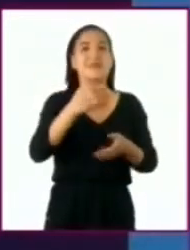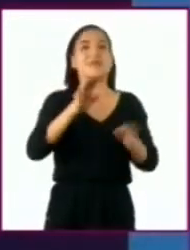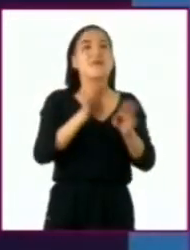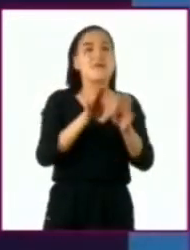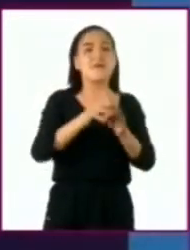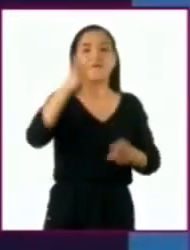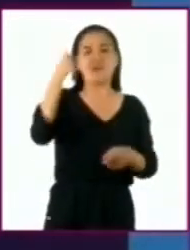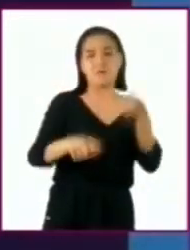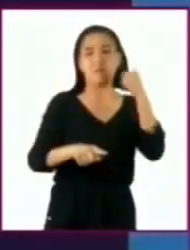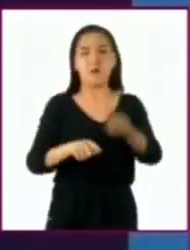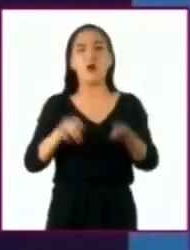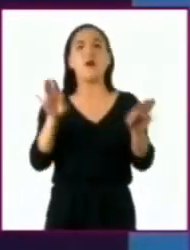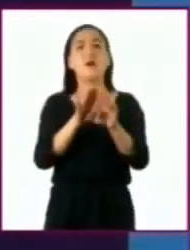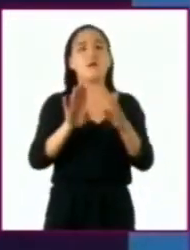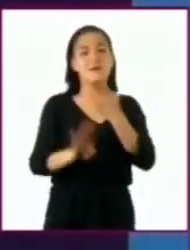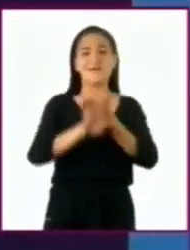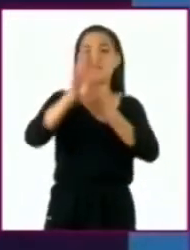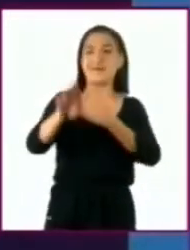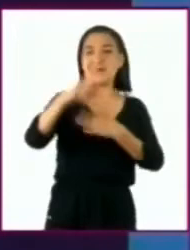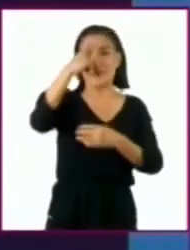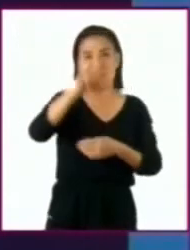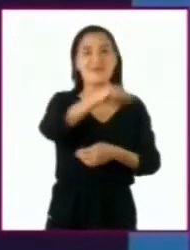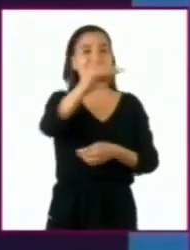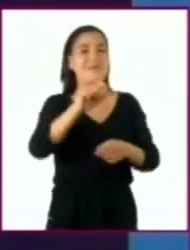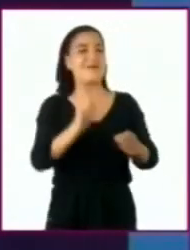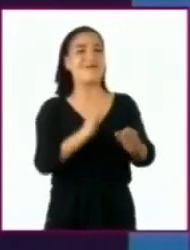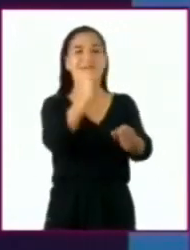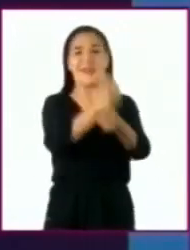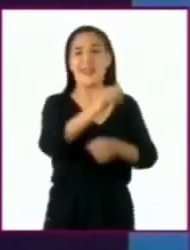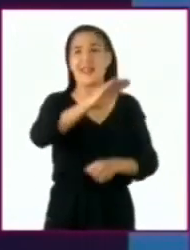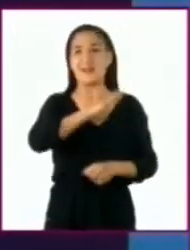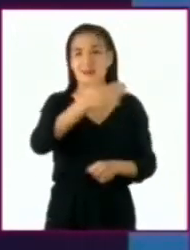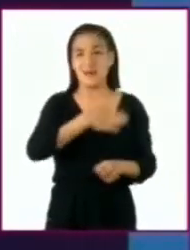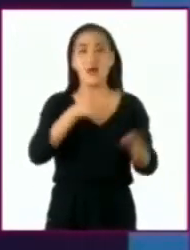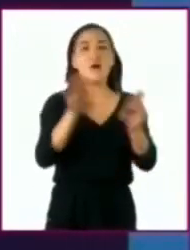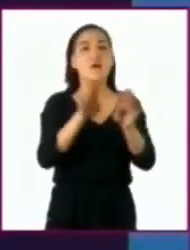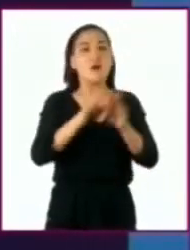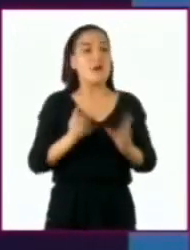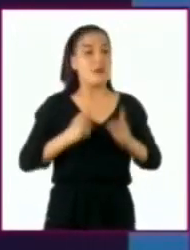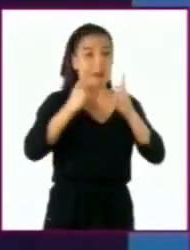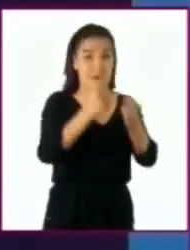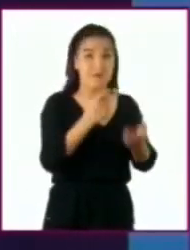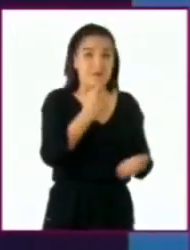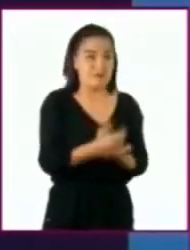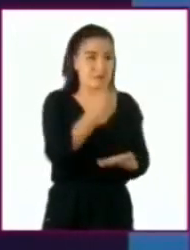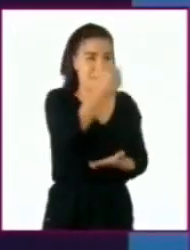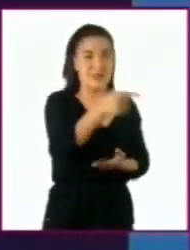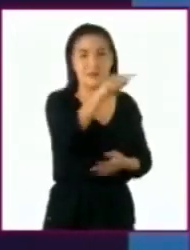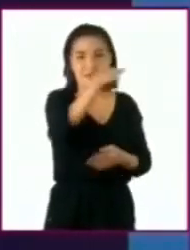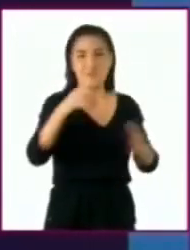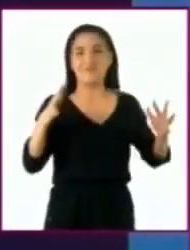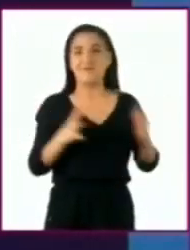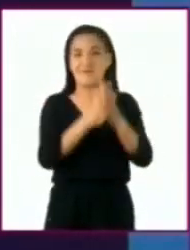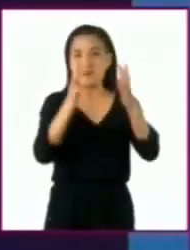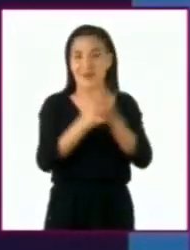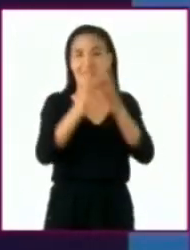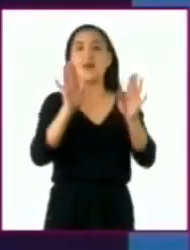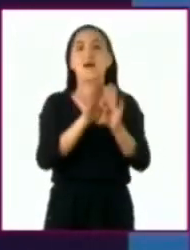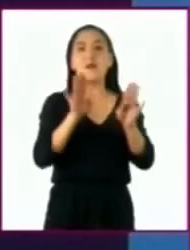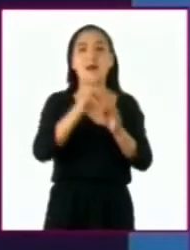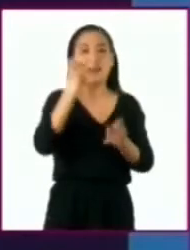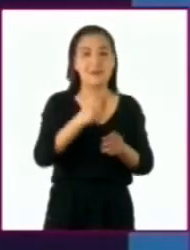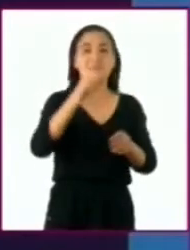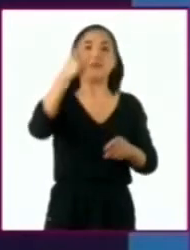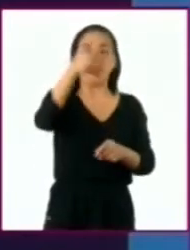evitar el descontento de los conquistadores, a quienes se les otorgó como pago a su participación en la guerra y campaña de